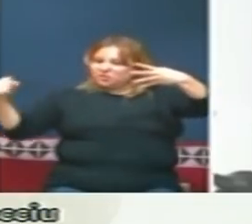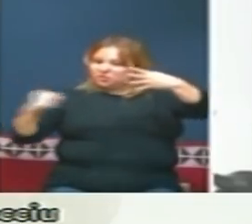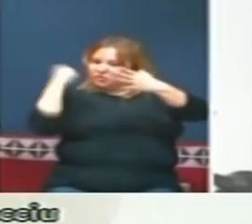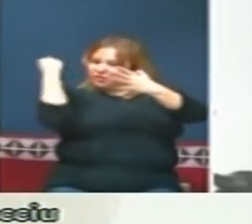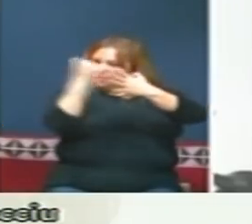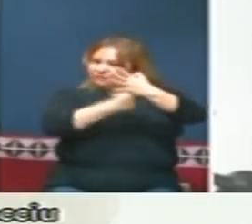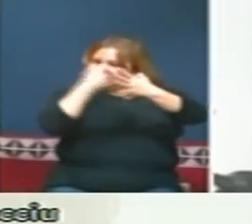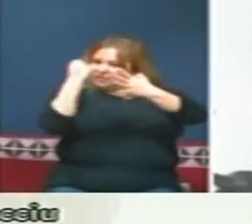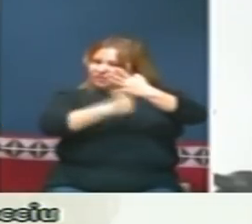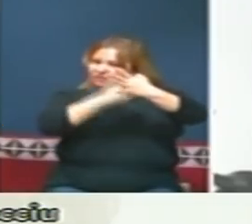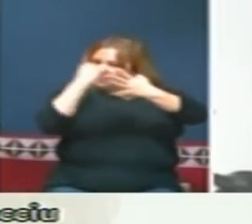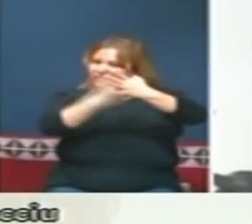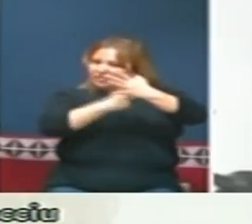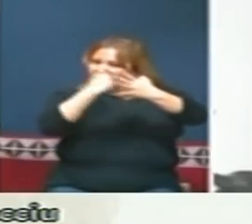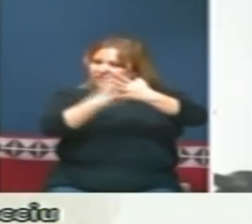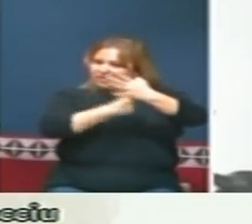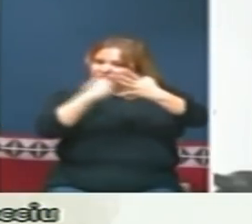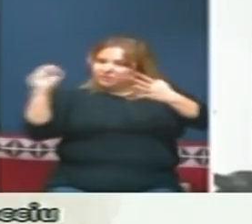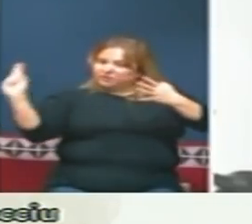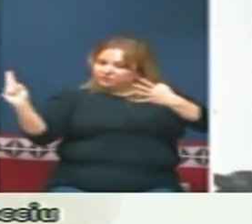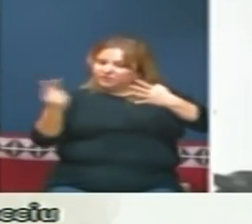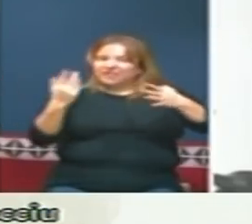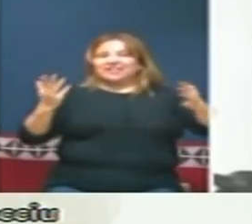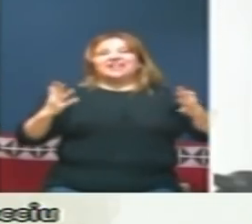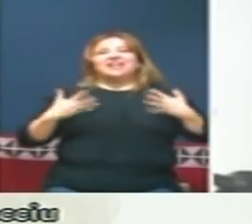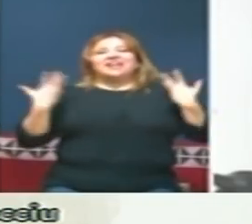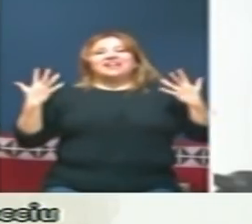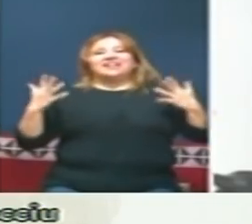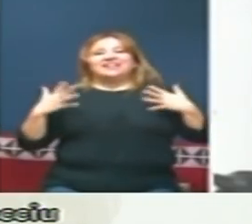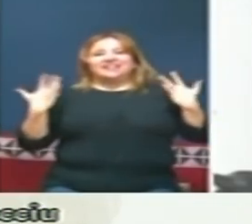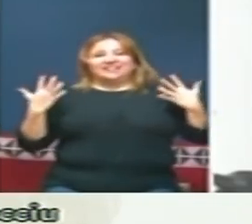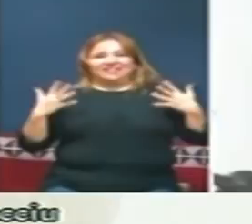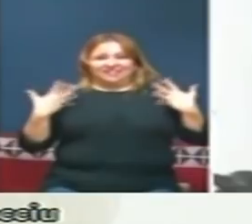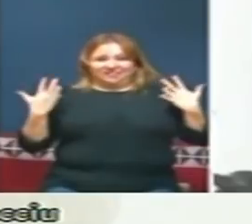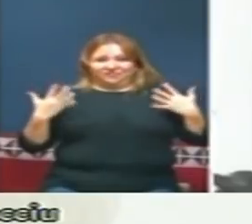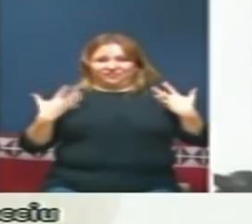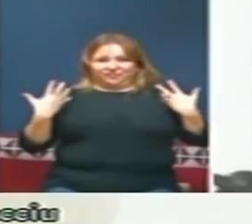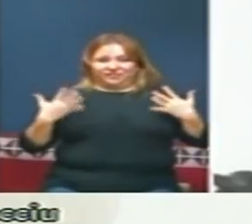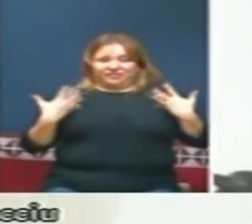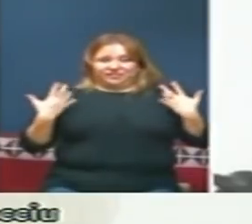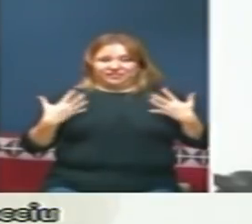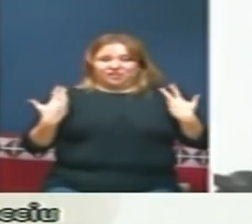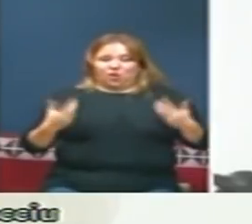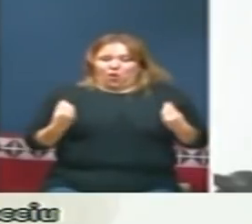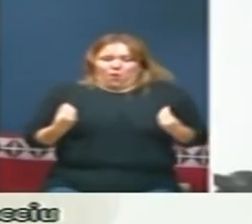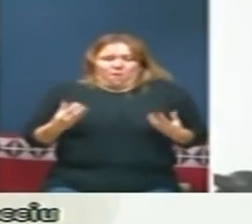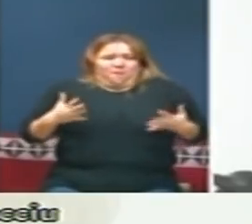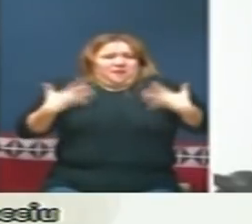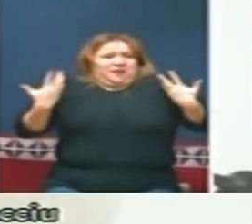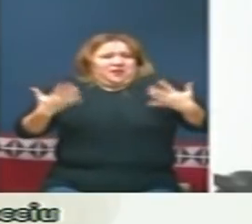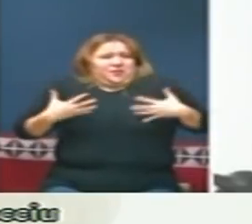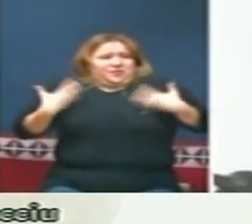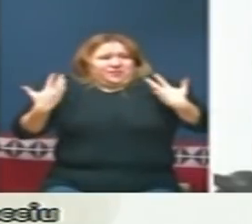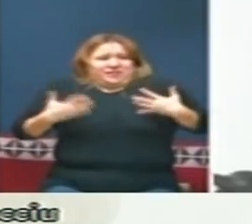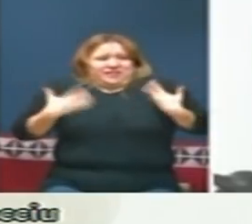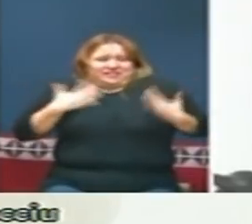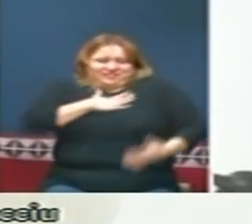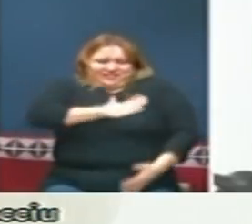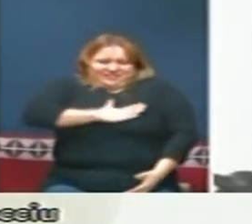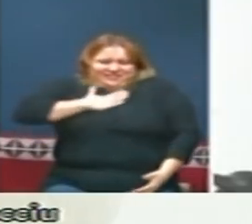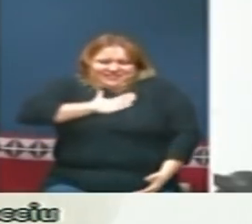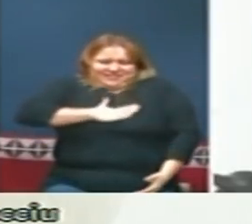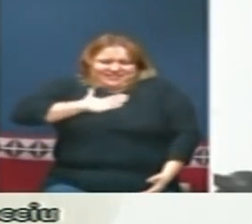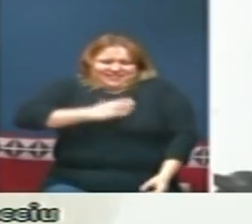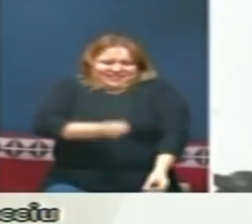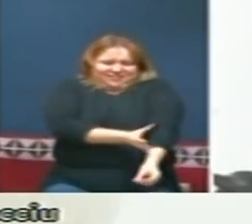respuesta particularmente pronta y alegre. ¿Cómo no alegrarnos y no